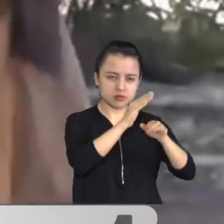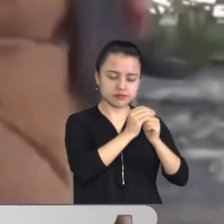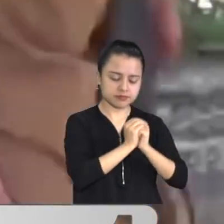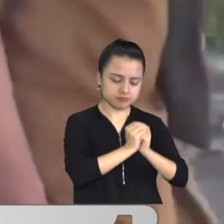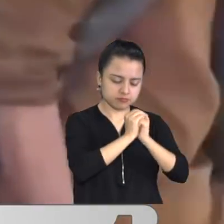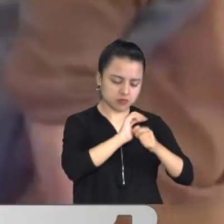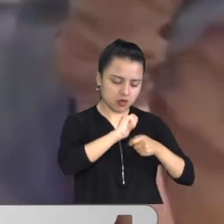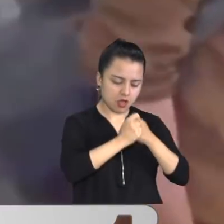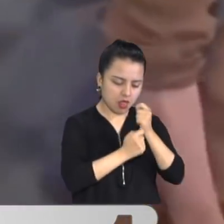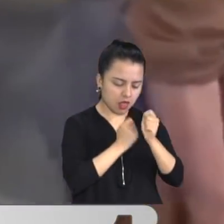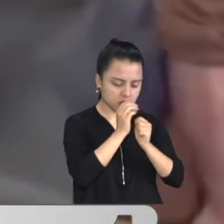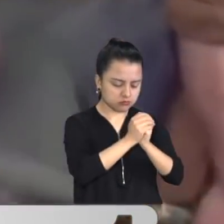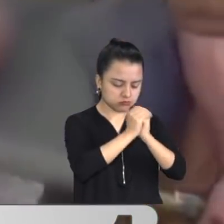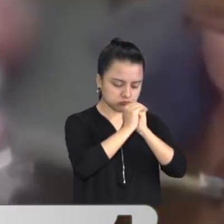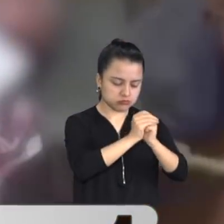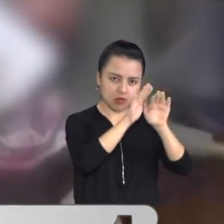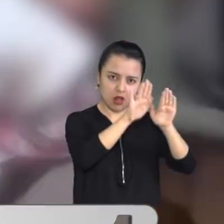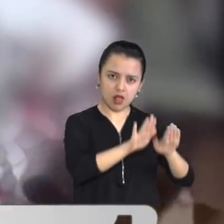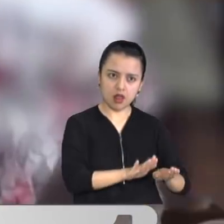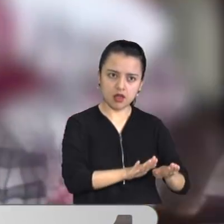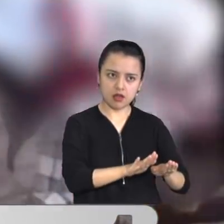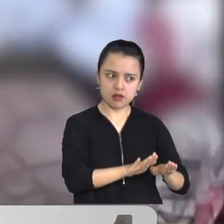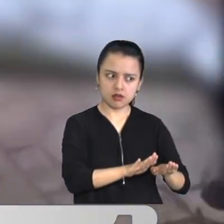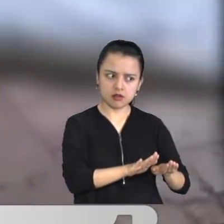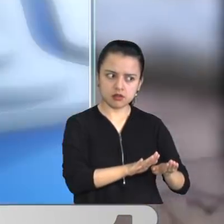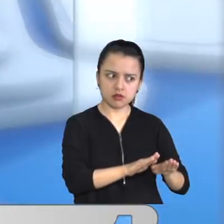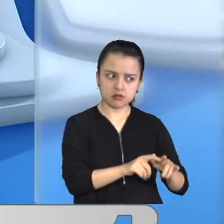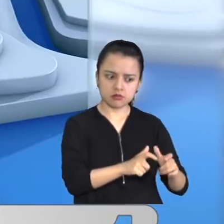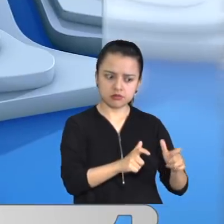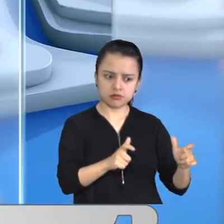Los talibanes afirman que el número de víctimas puede aumentar.